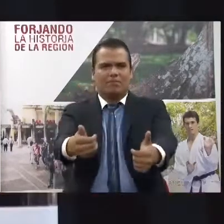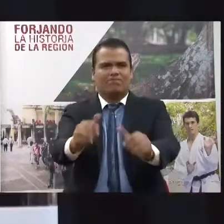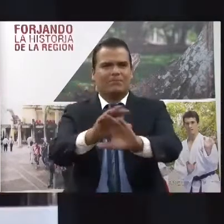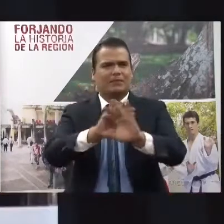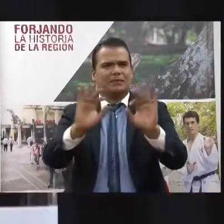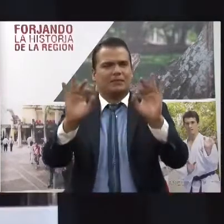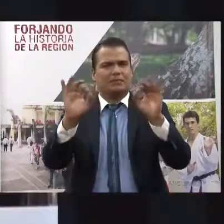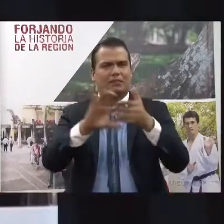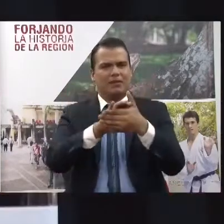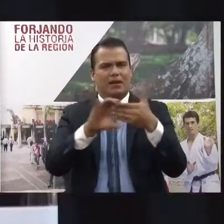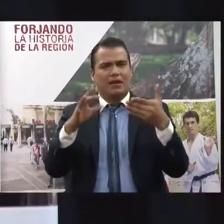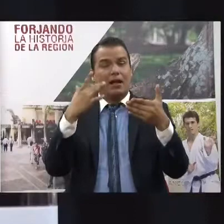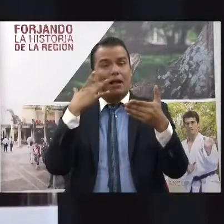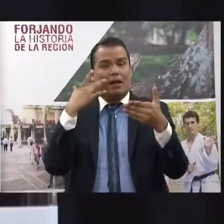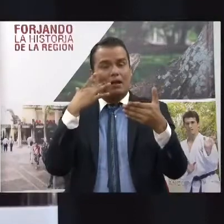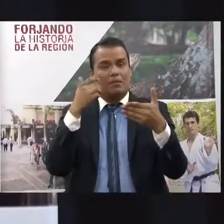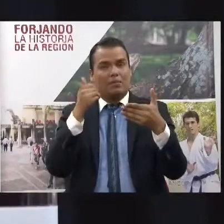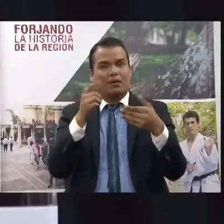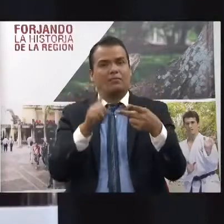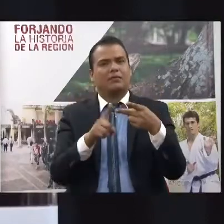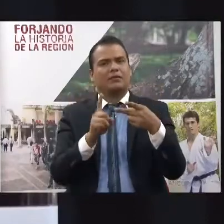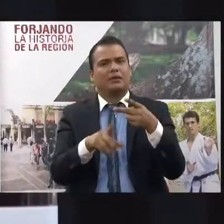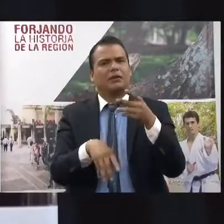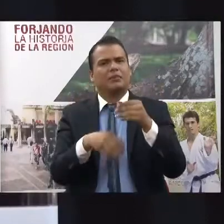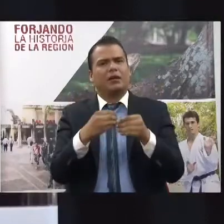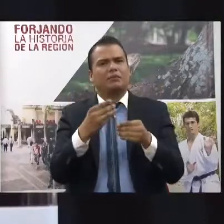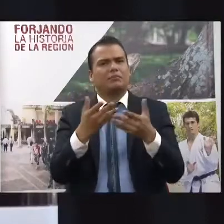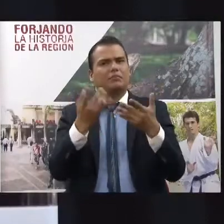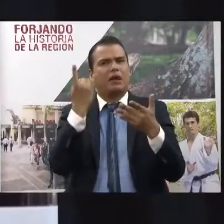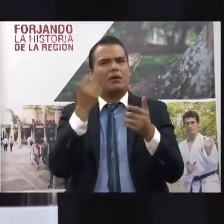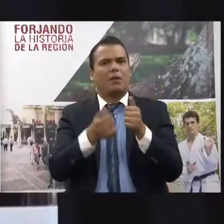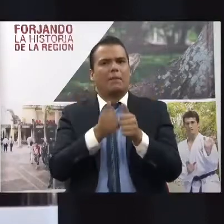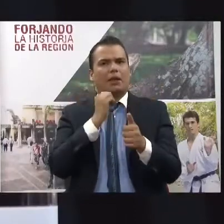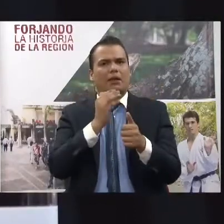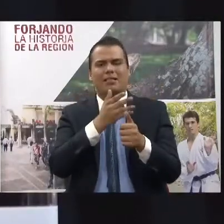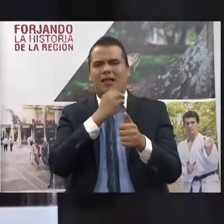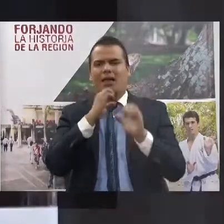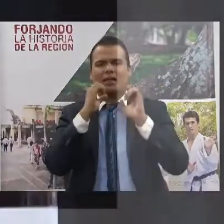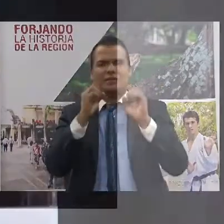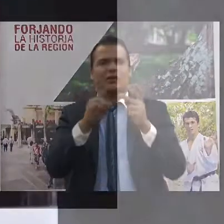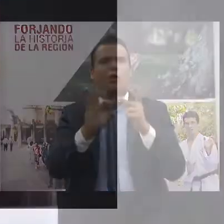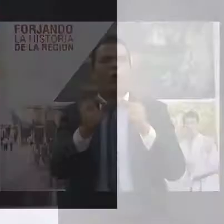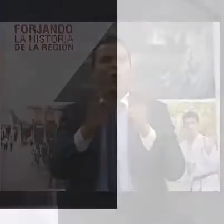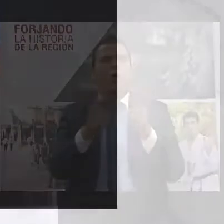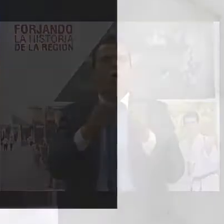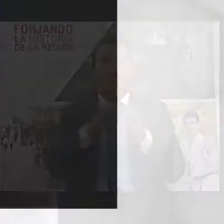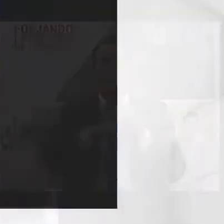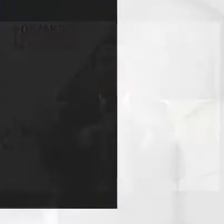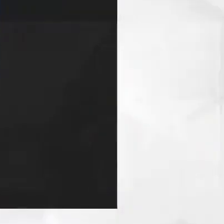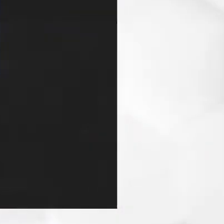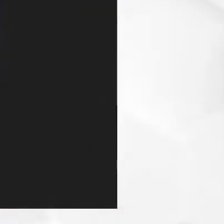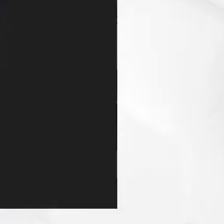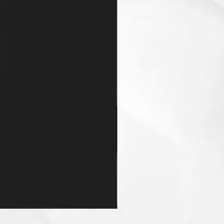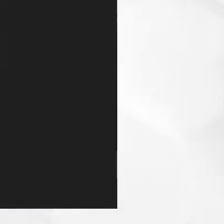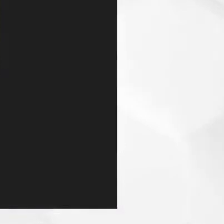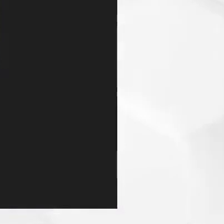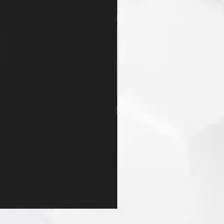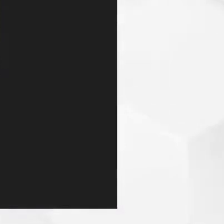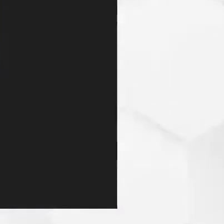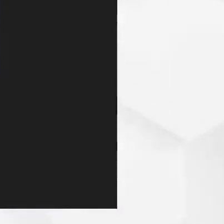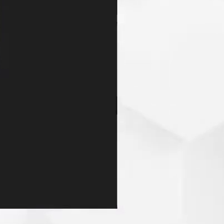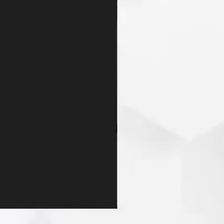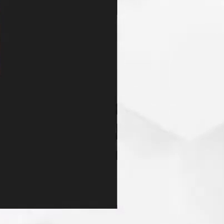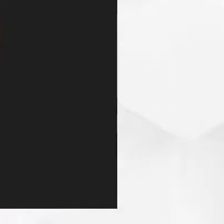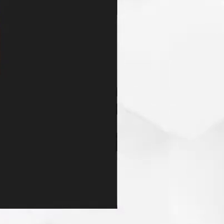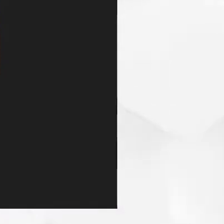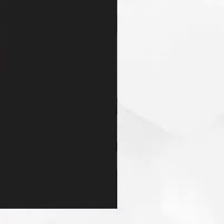de su programa académico respectivo y no haber repetido o habilitado asignatura alguna. Este